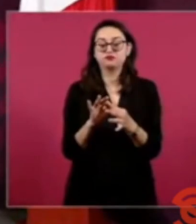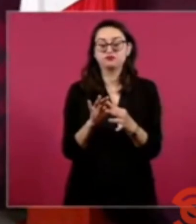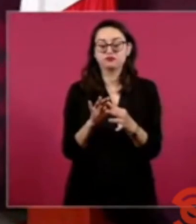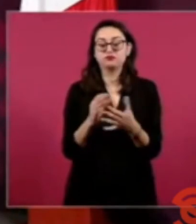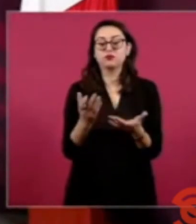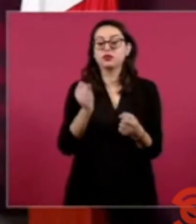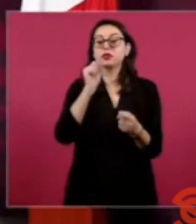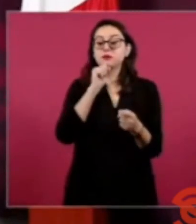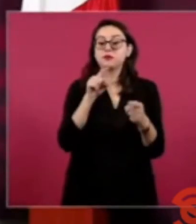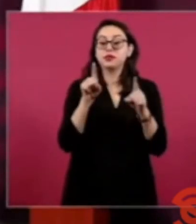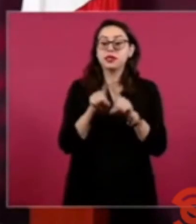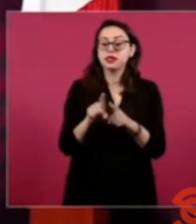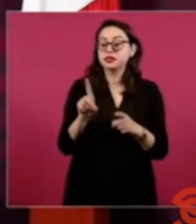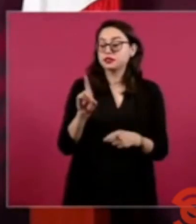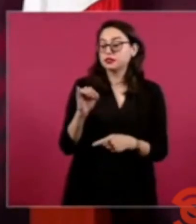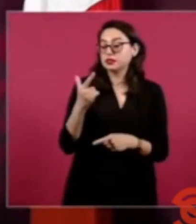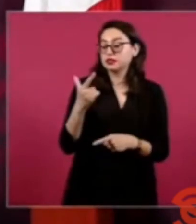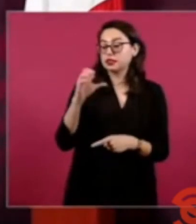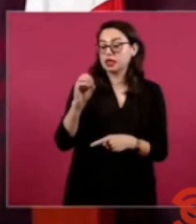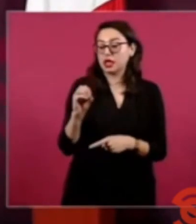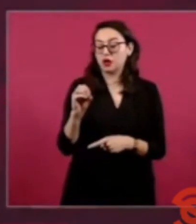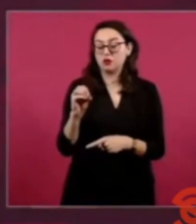Diego